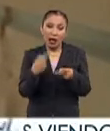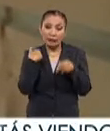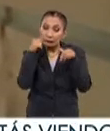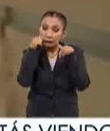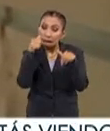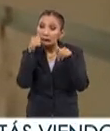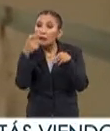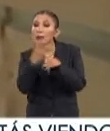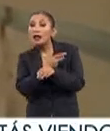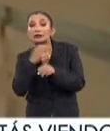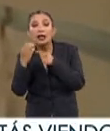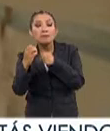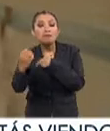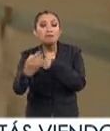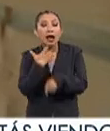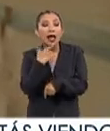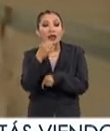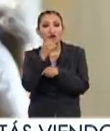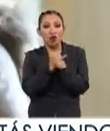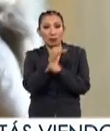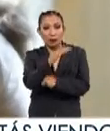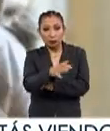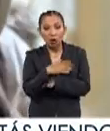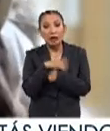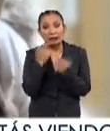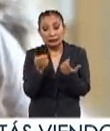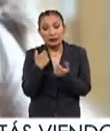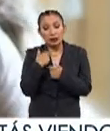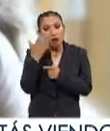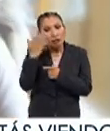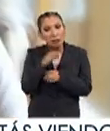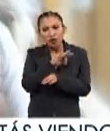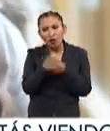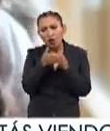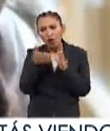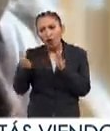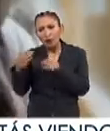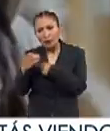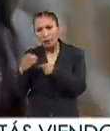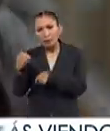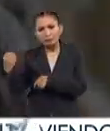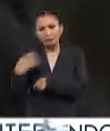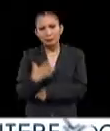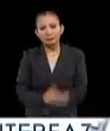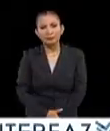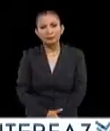al pendiente de los correos porque me iban a mandar información, y así es como me enteré de todo, a través de los correos.